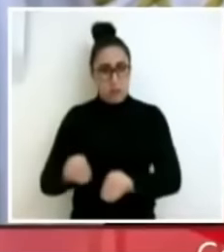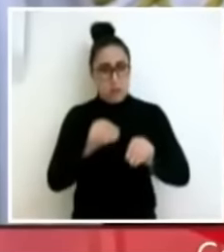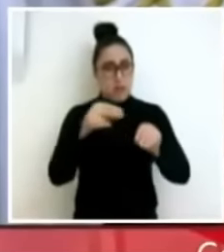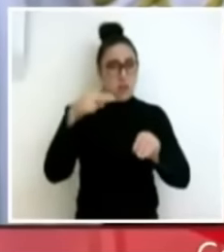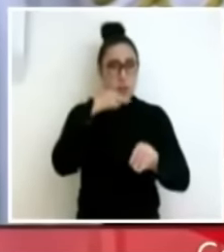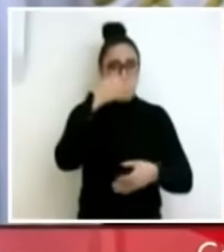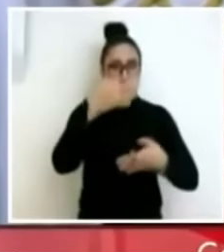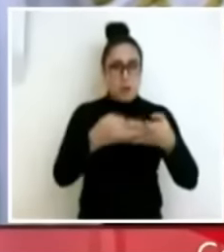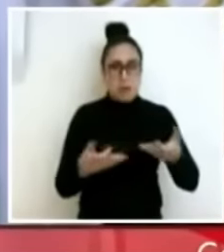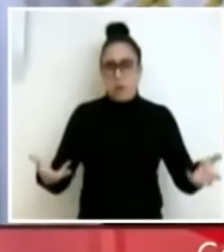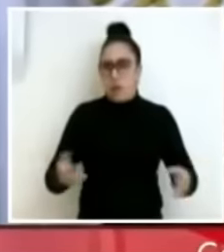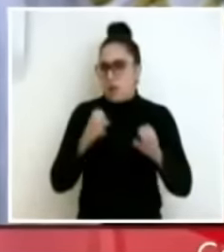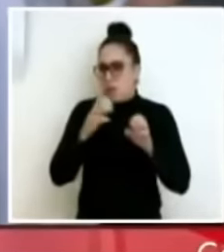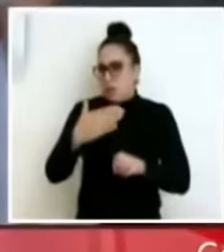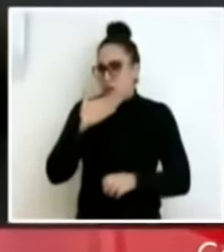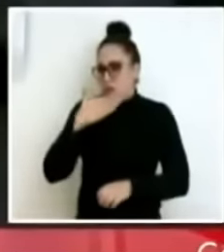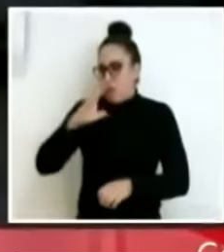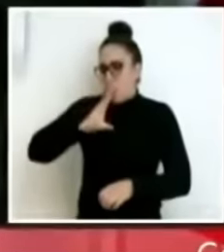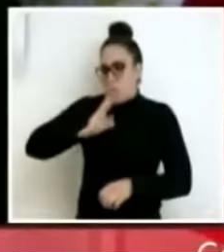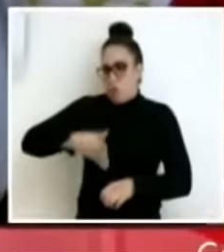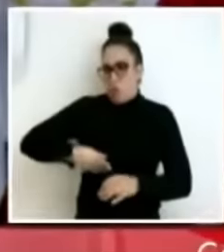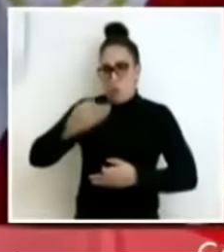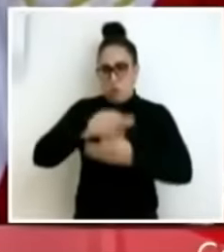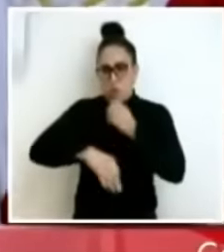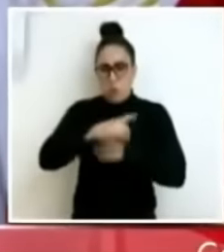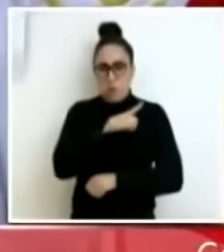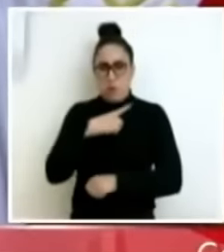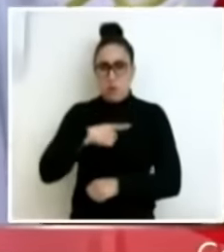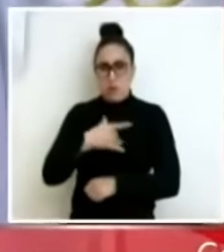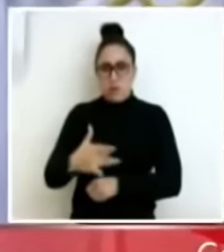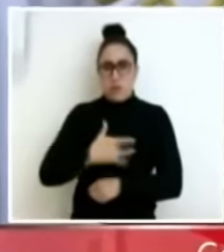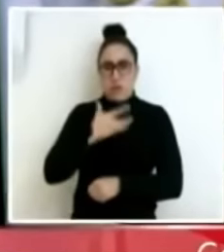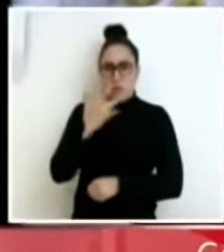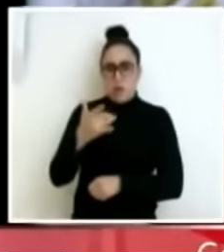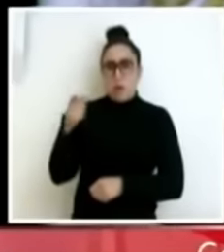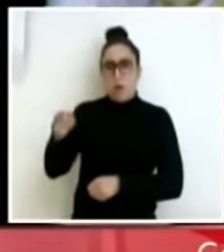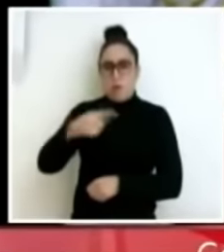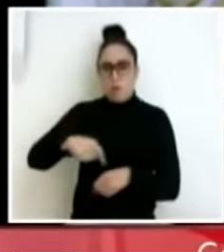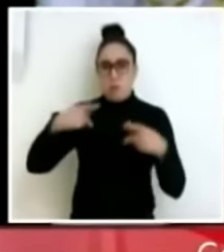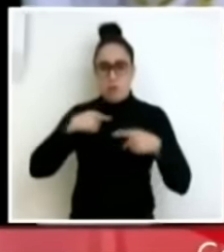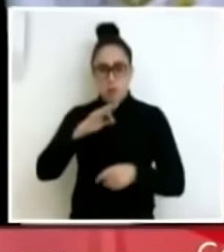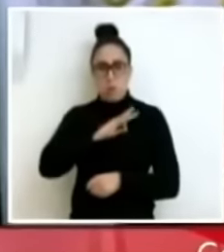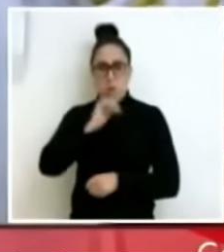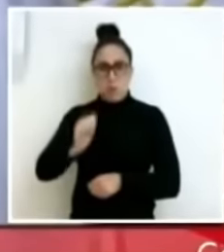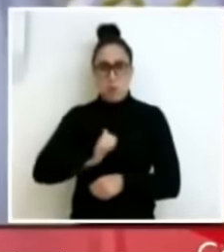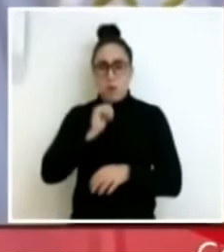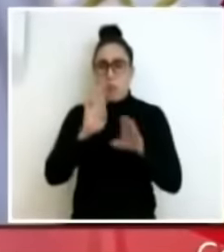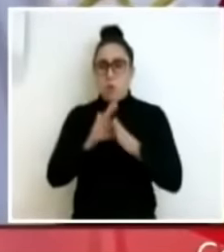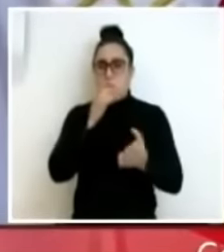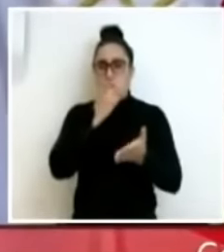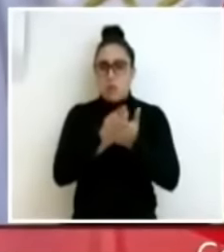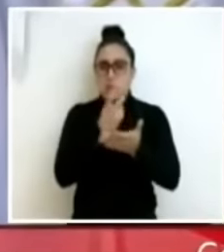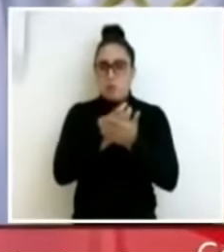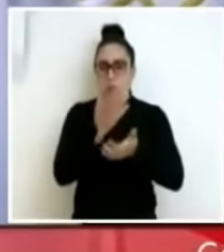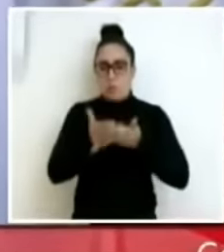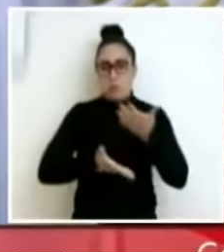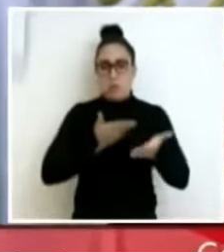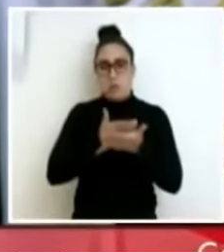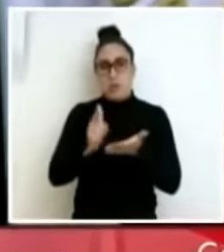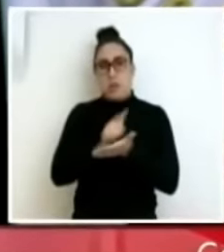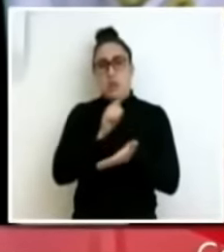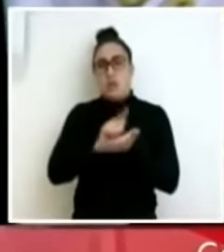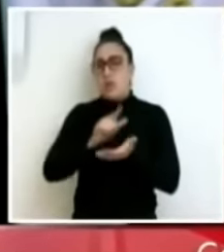de convertirse en juzgadores con esta reforma que como está actualmente, porque actualmente